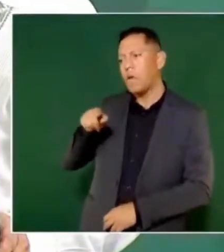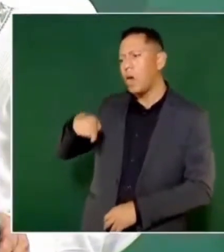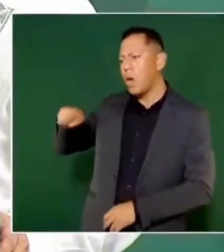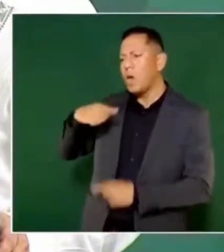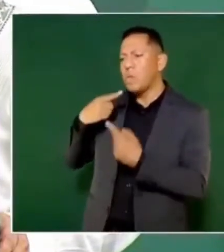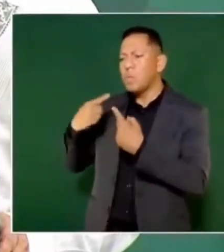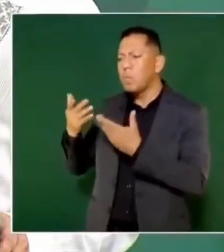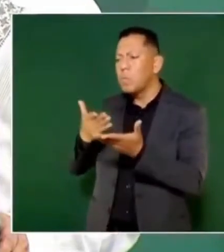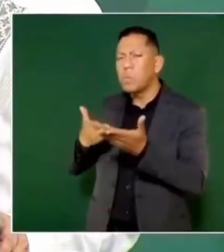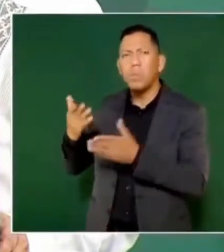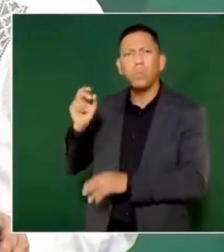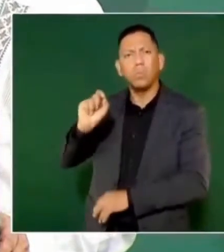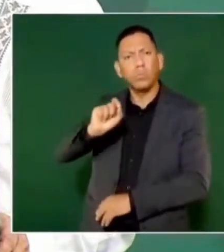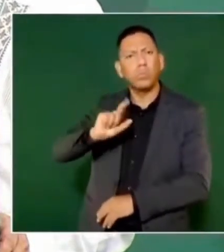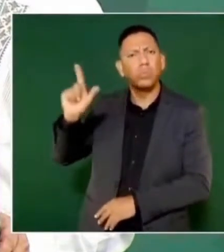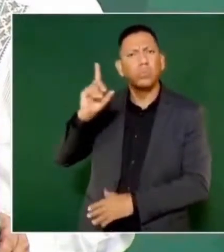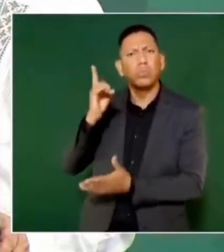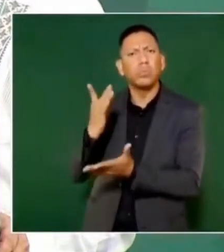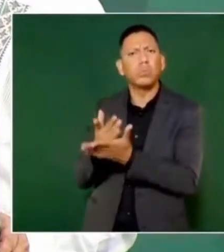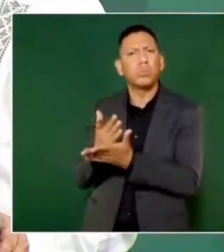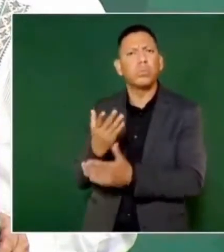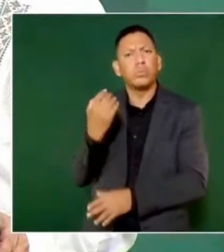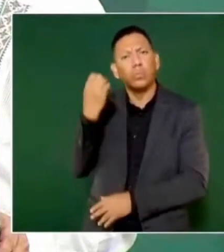de los expertos,